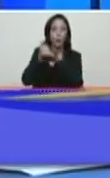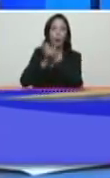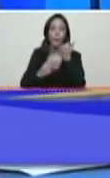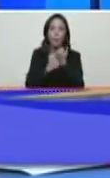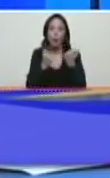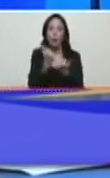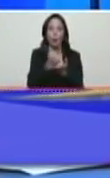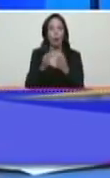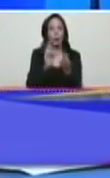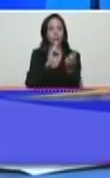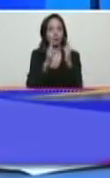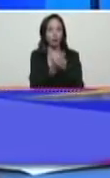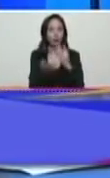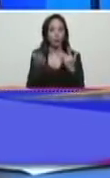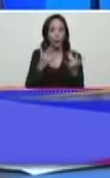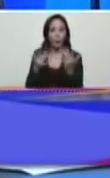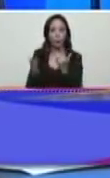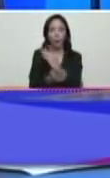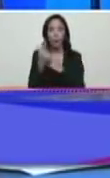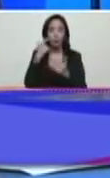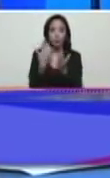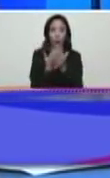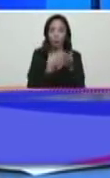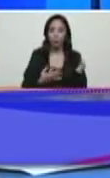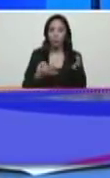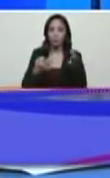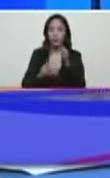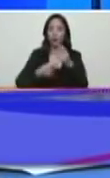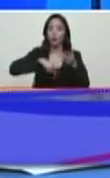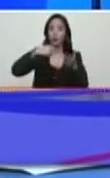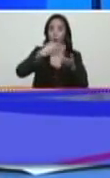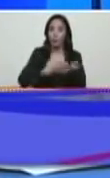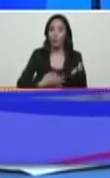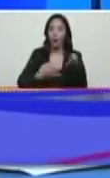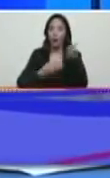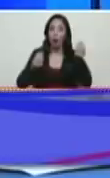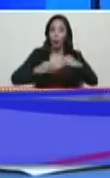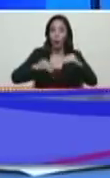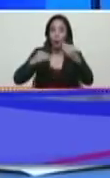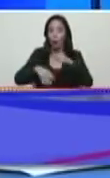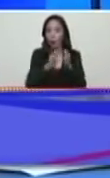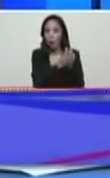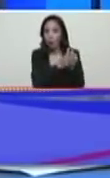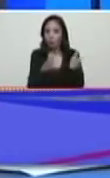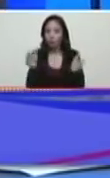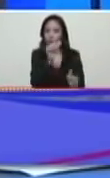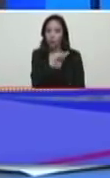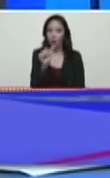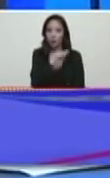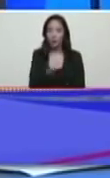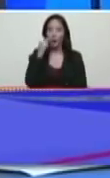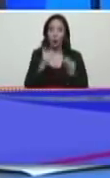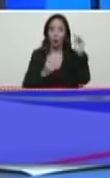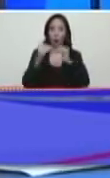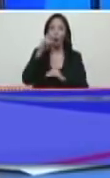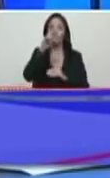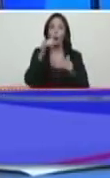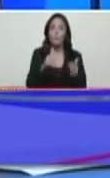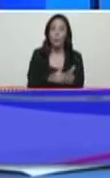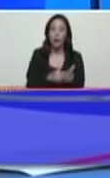de negocios y en cartas de intención que hemos firmado en estos días, pues hemos superado los